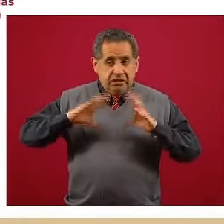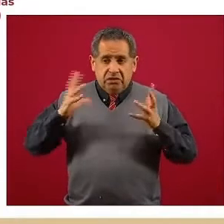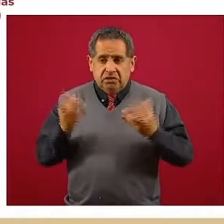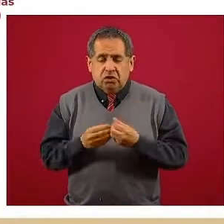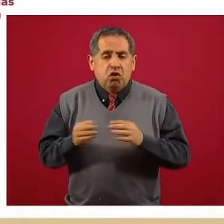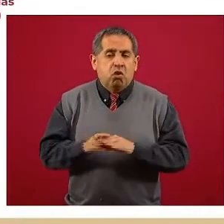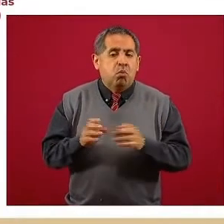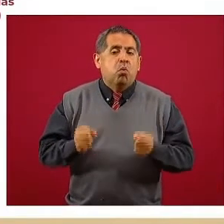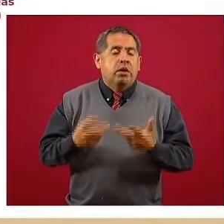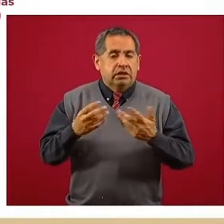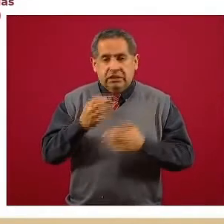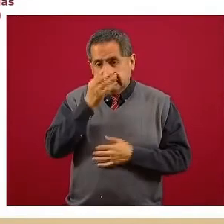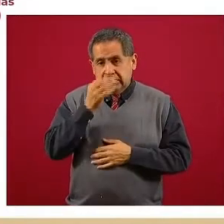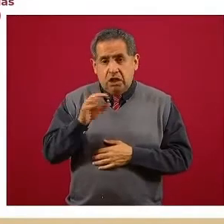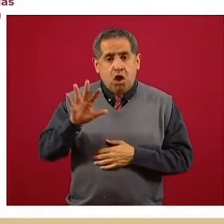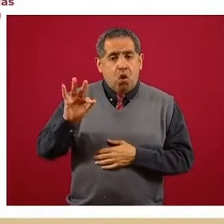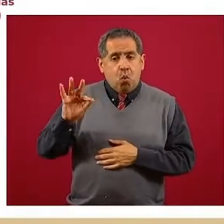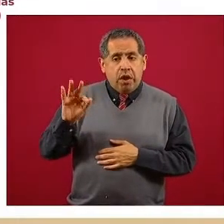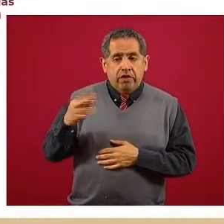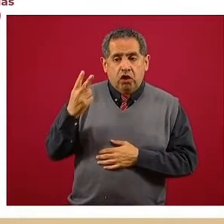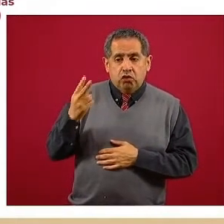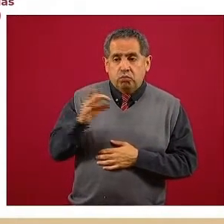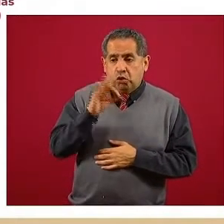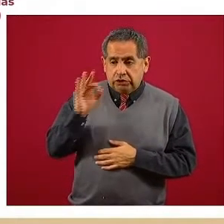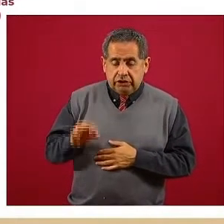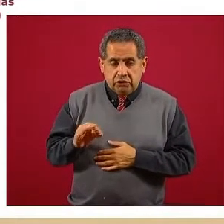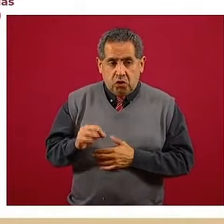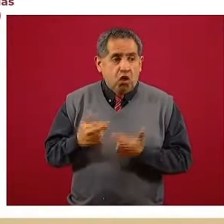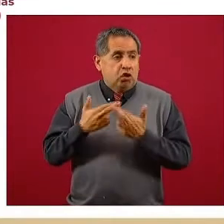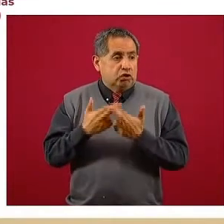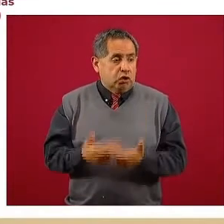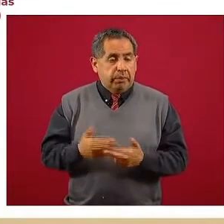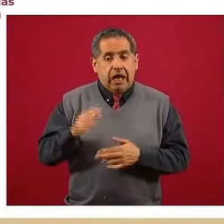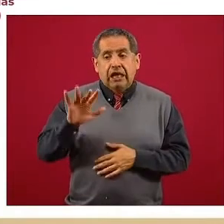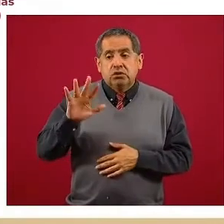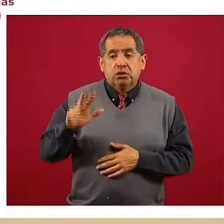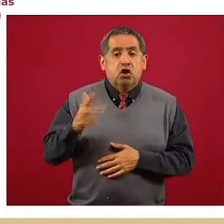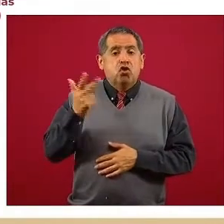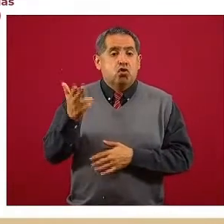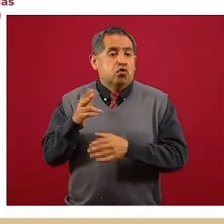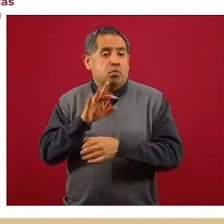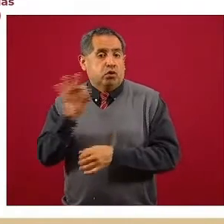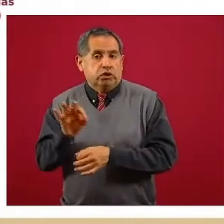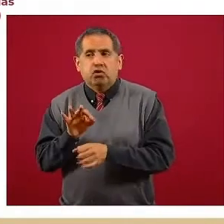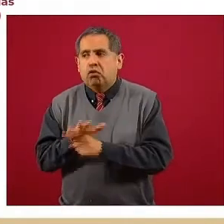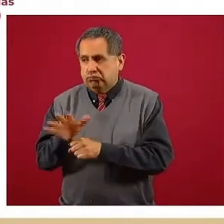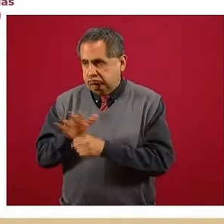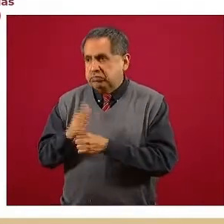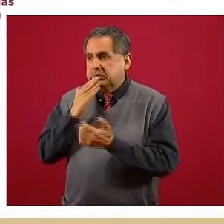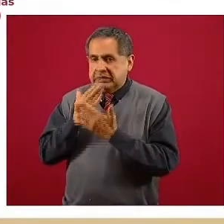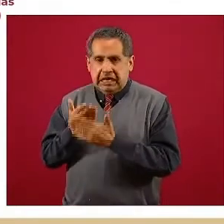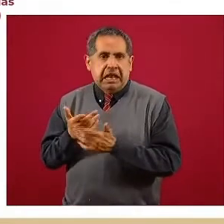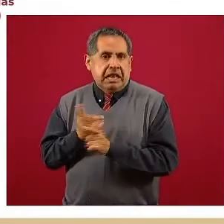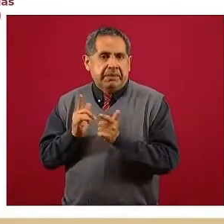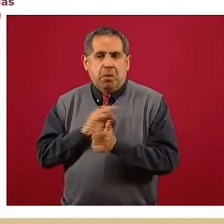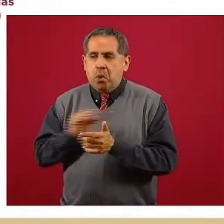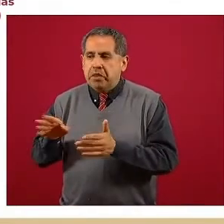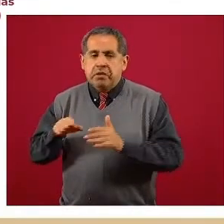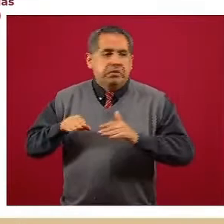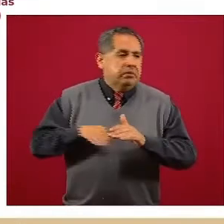la ocupación es de solo el 42%, dejando lógicamente un 58% disponible, que representan